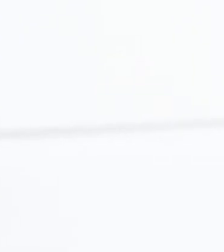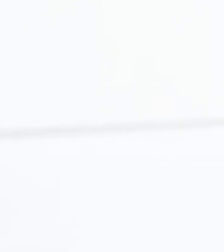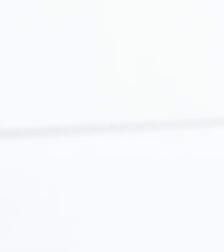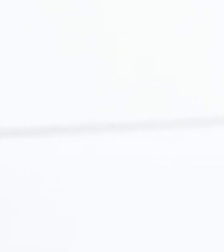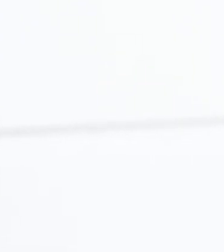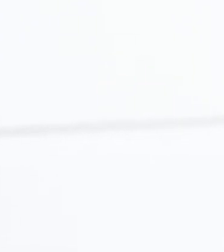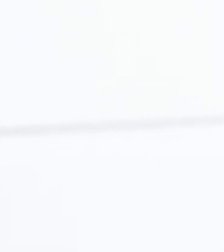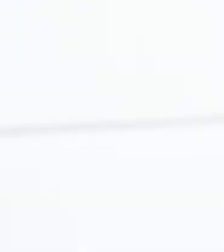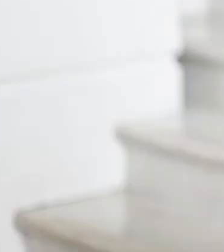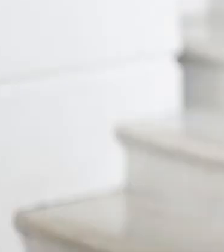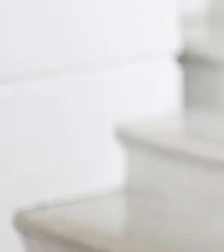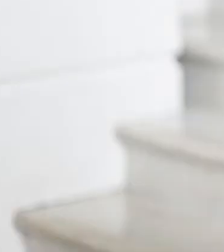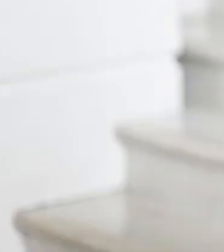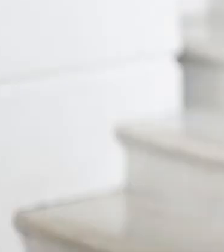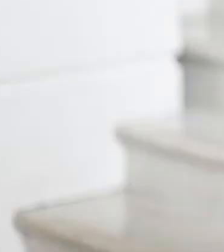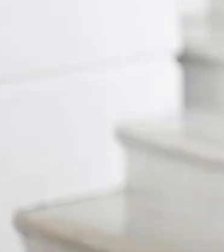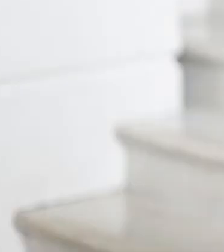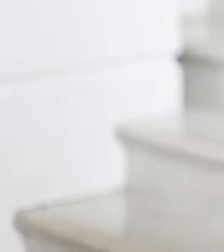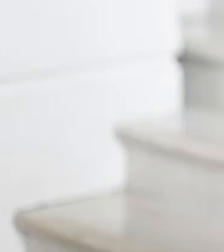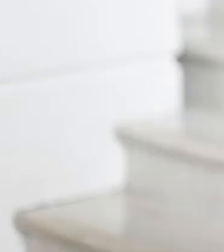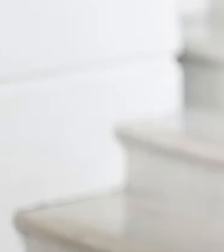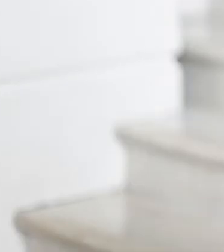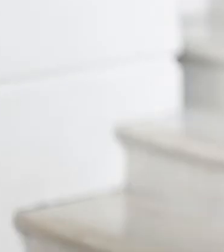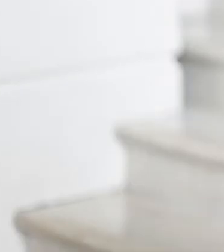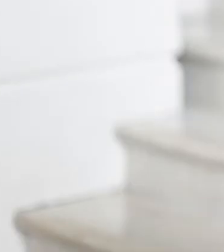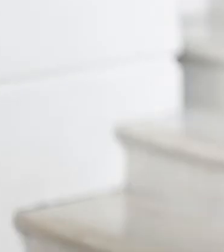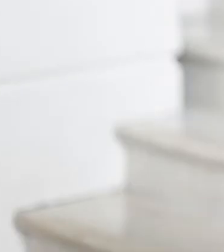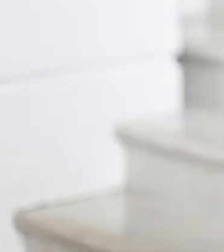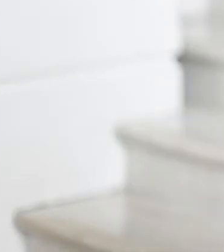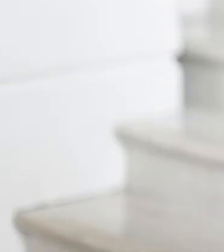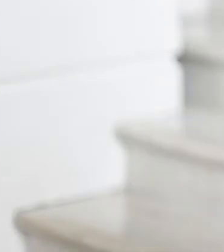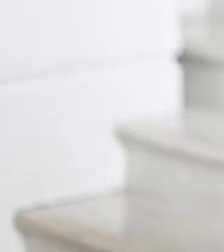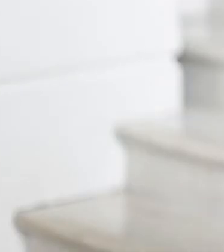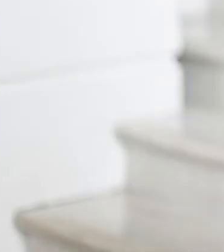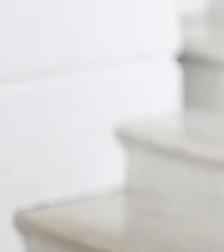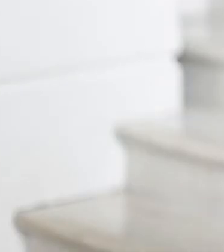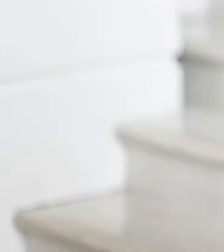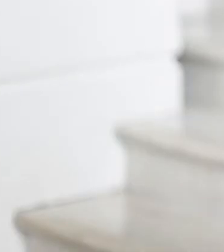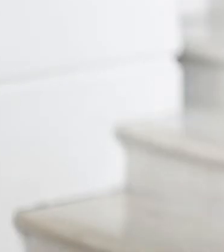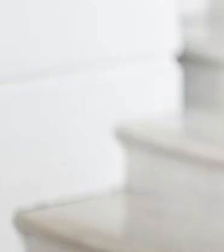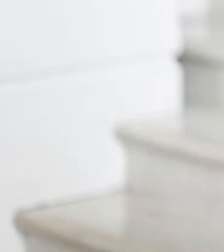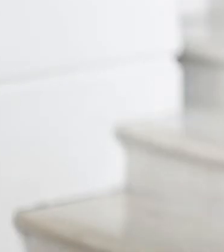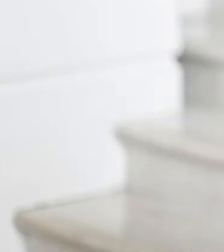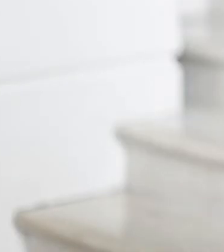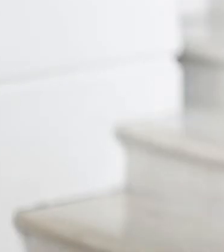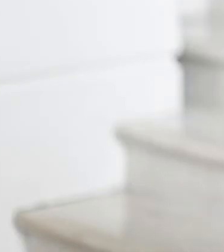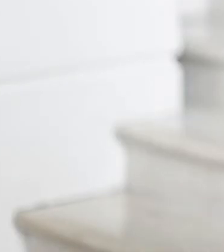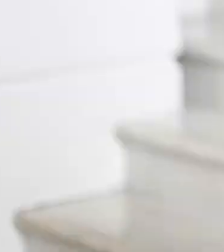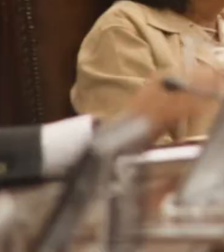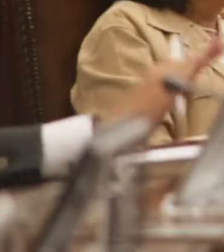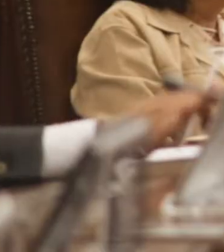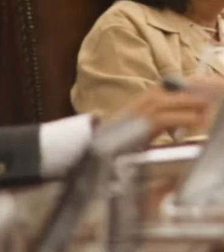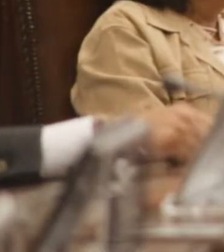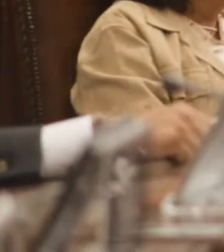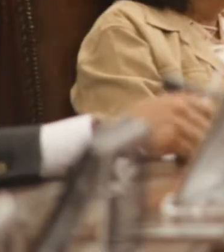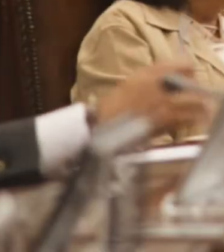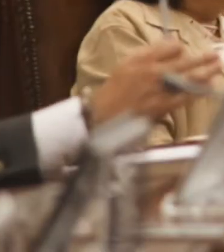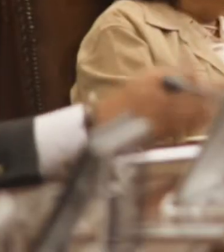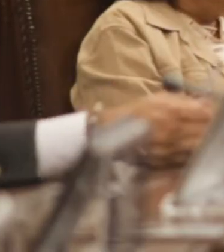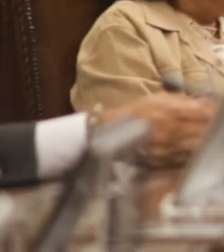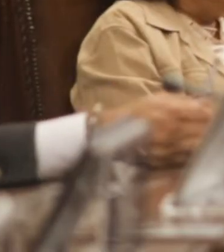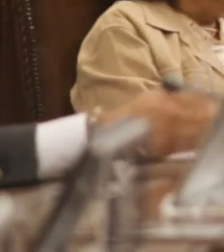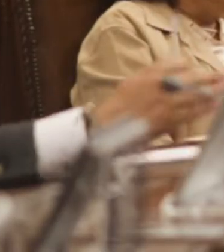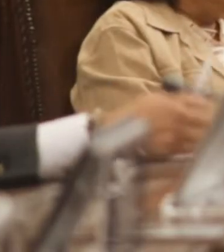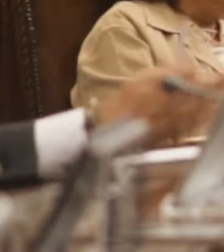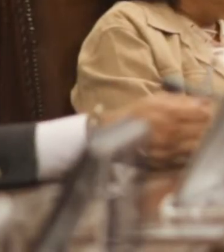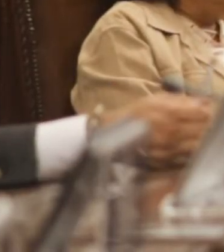que habitamos. También es para que esté libre de contaminación y para que podamos comprender que no todo